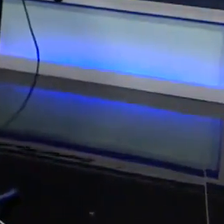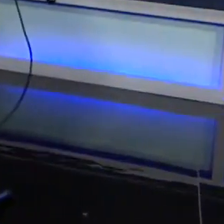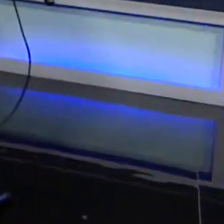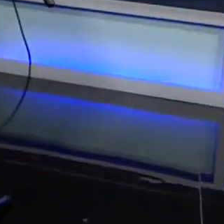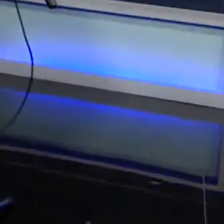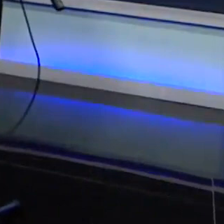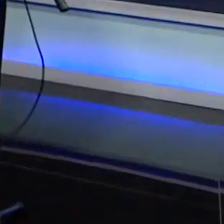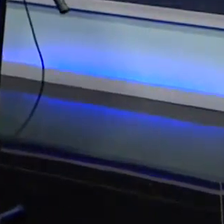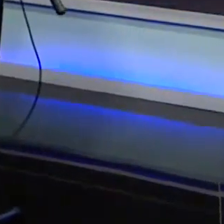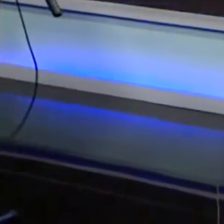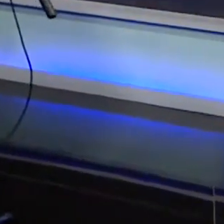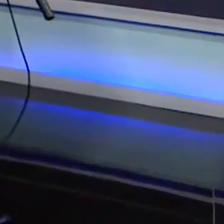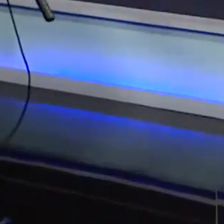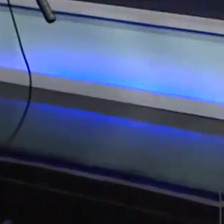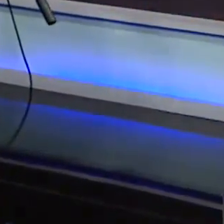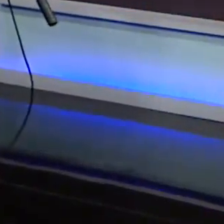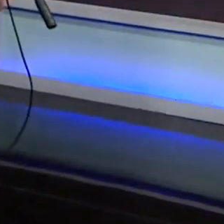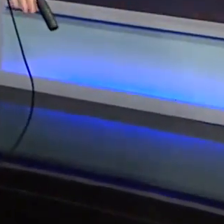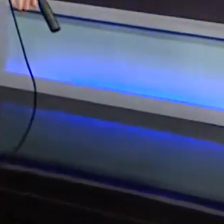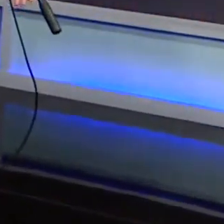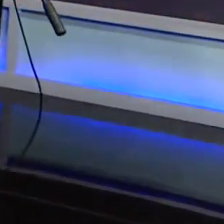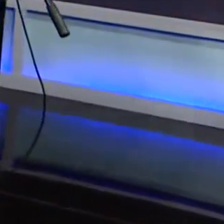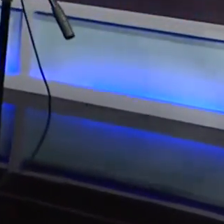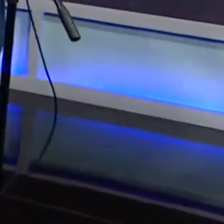ningún límite,